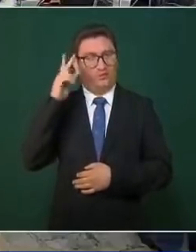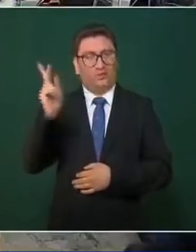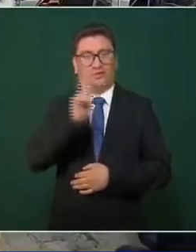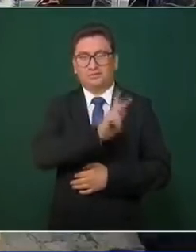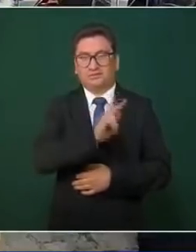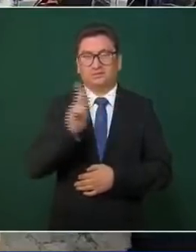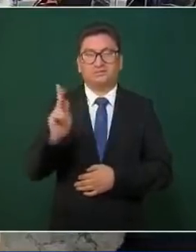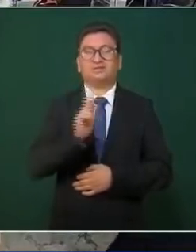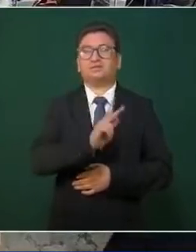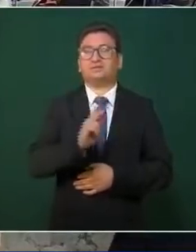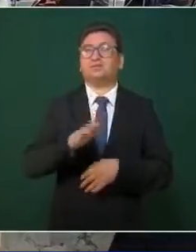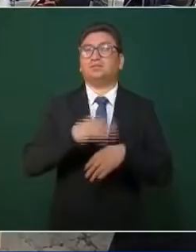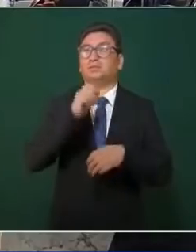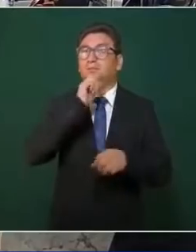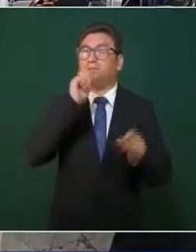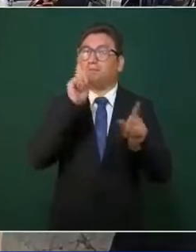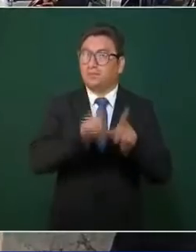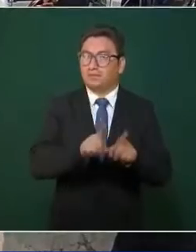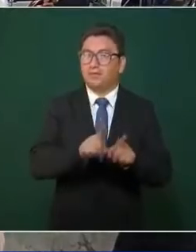porque eso mismo